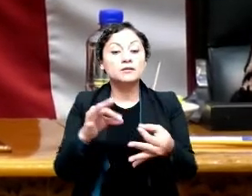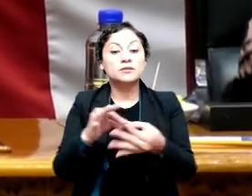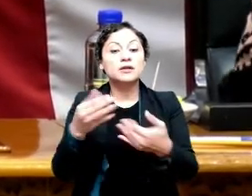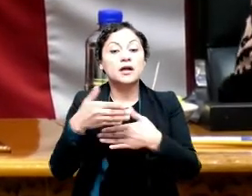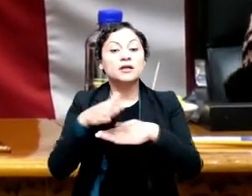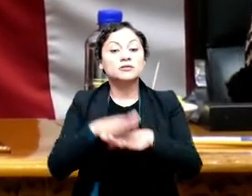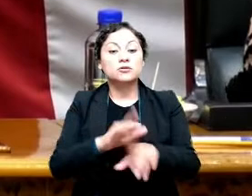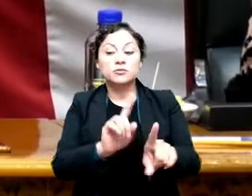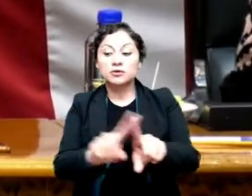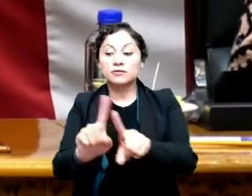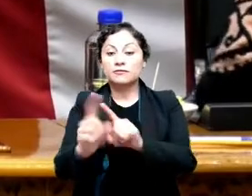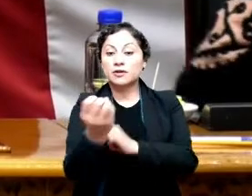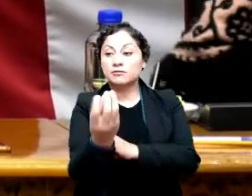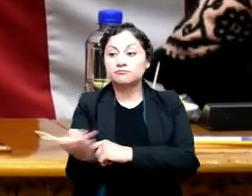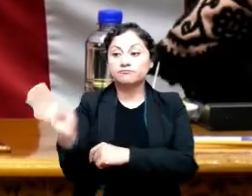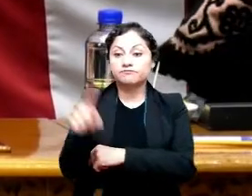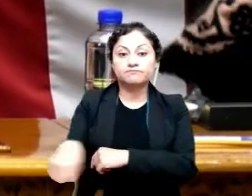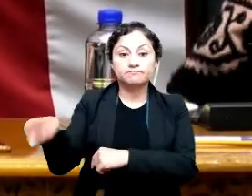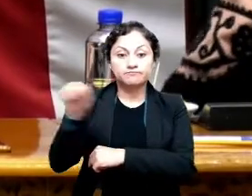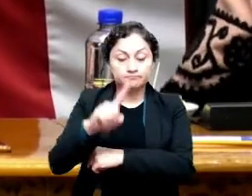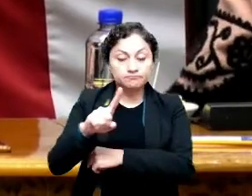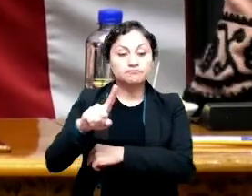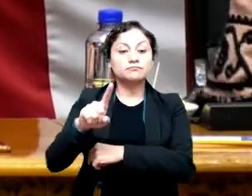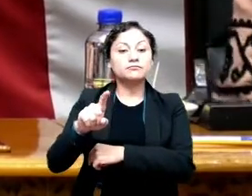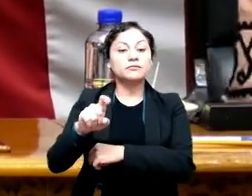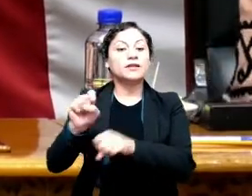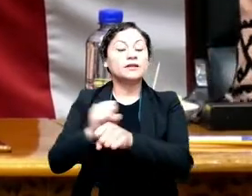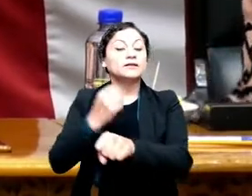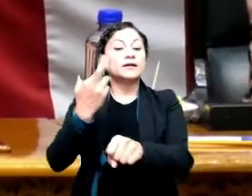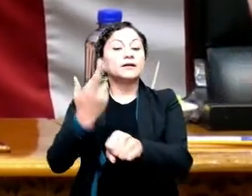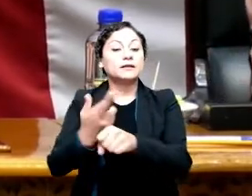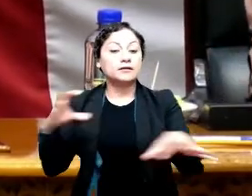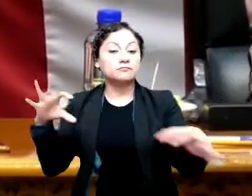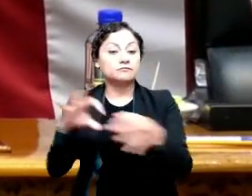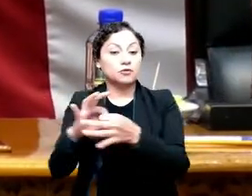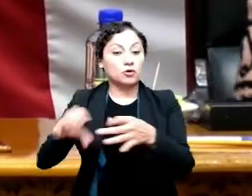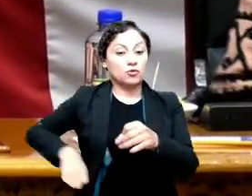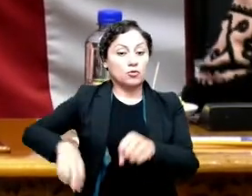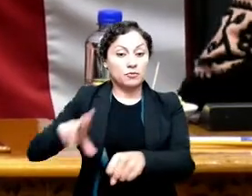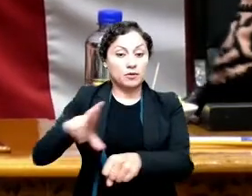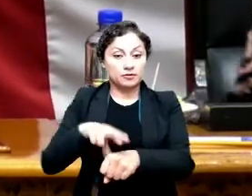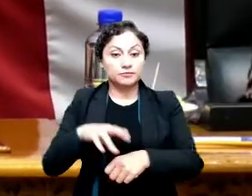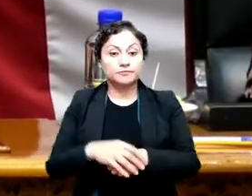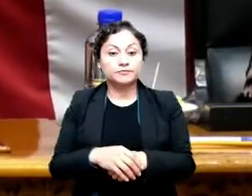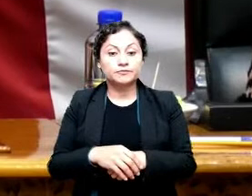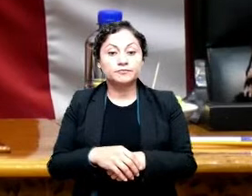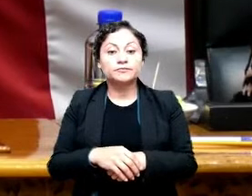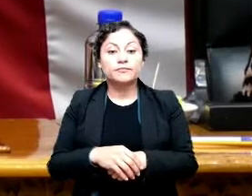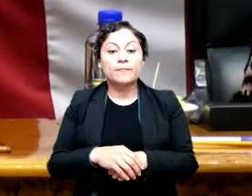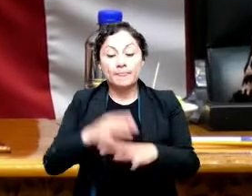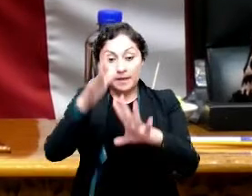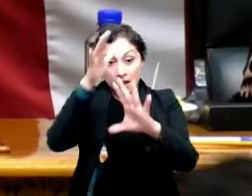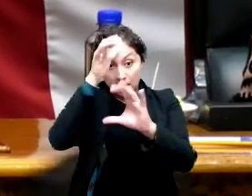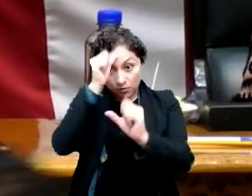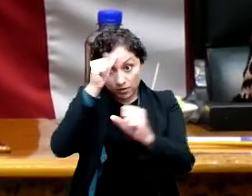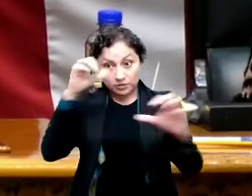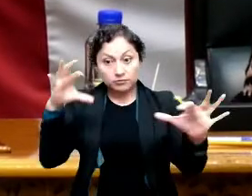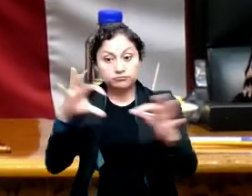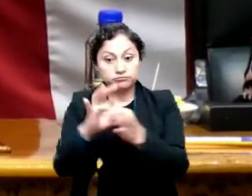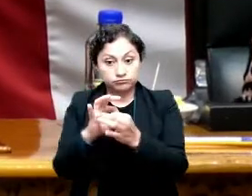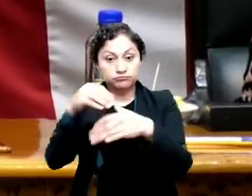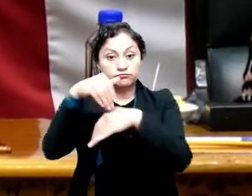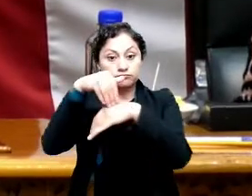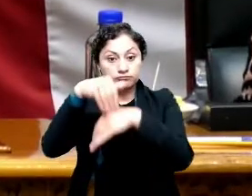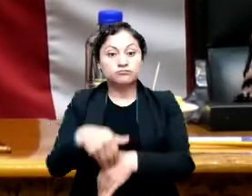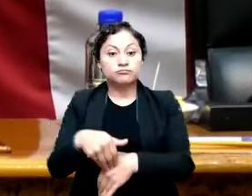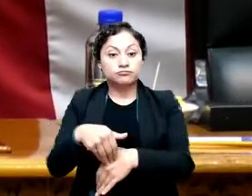diversos titulares de las dependencias del Poder Ejecutivo. En cumplimiento del acuerdo correspondiente y de las prácticas y